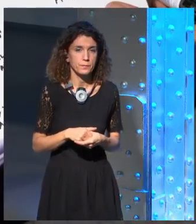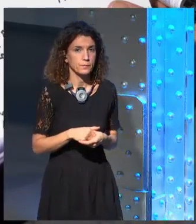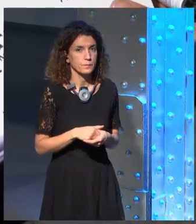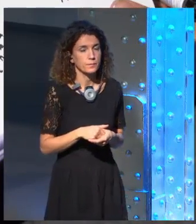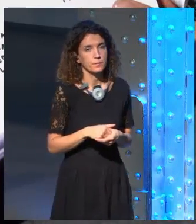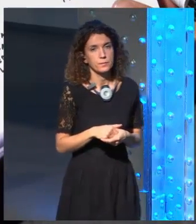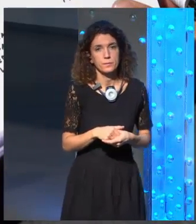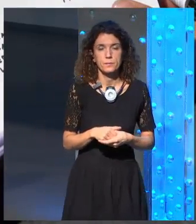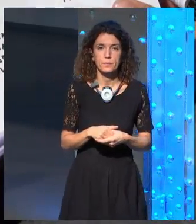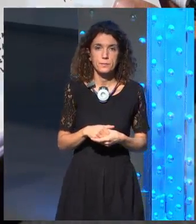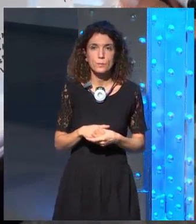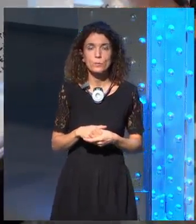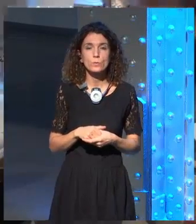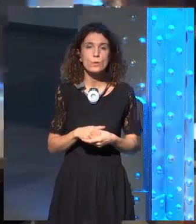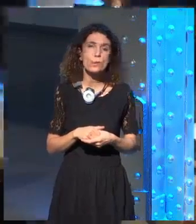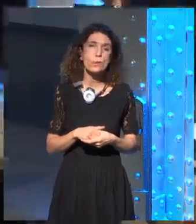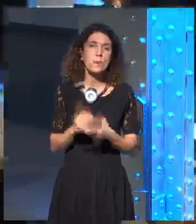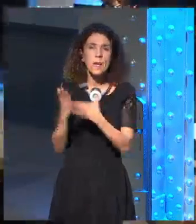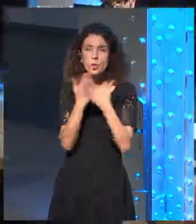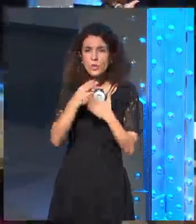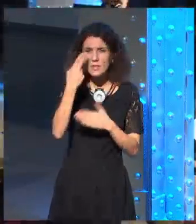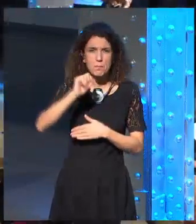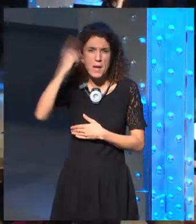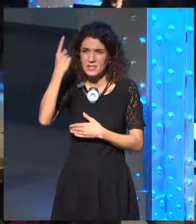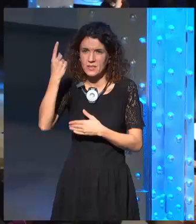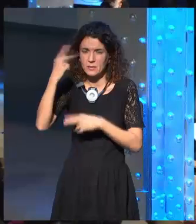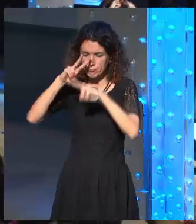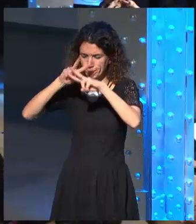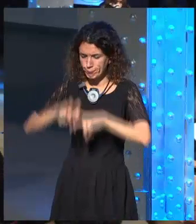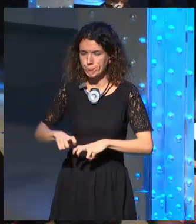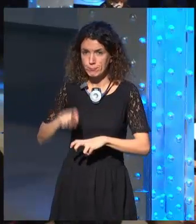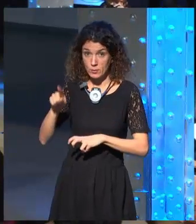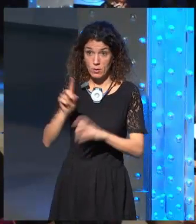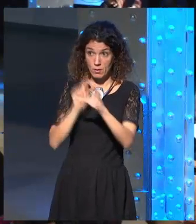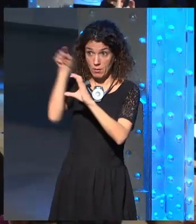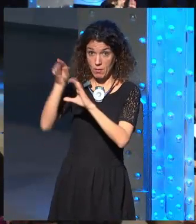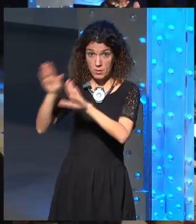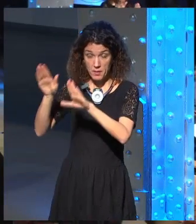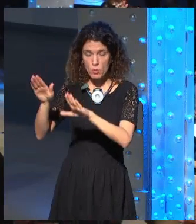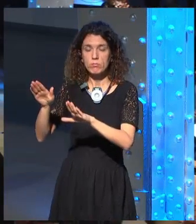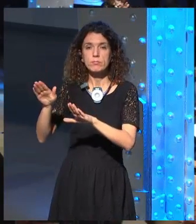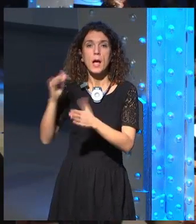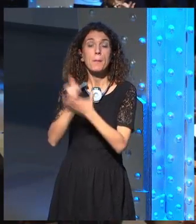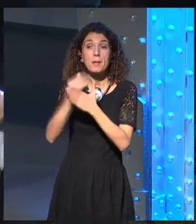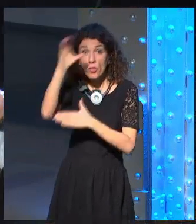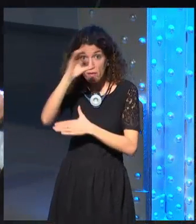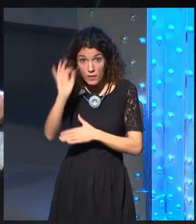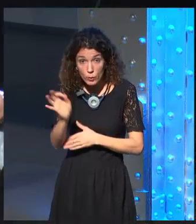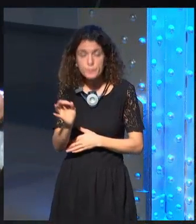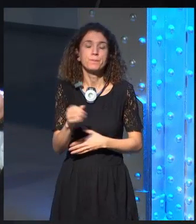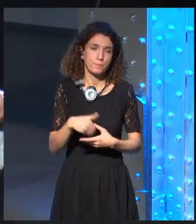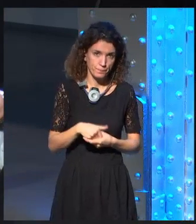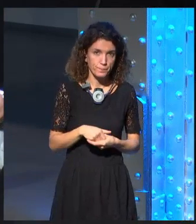Which was the most interesting? El estudio más interesante en esta misión, experimento científico.